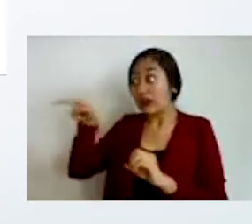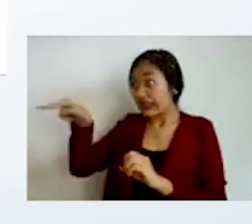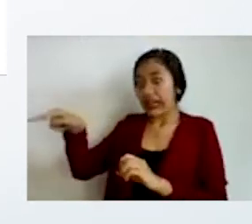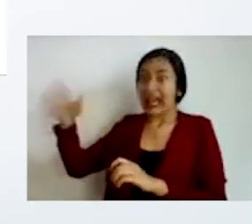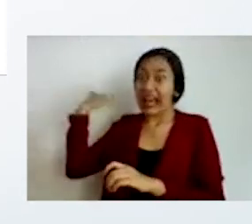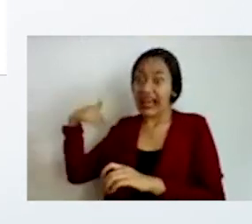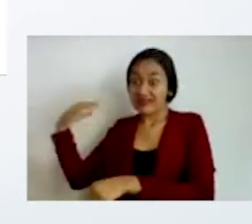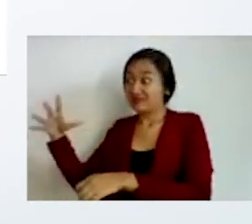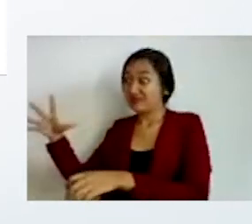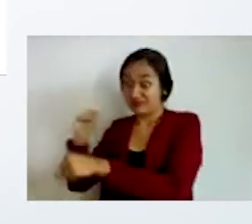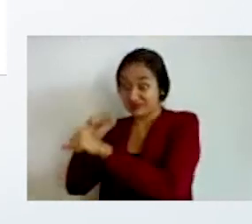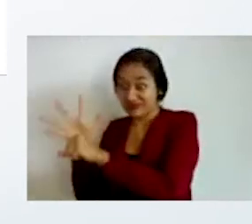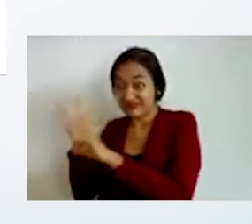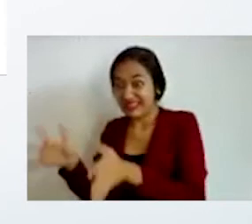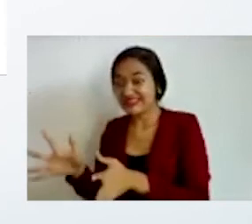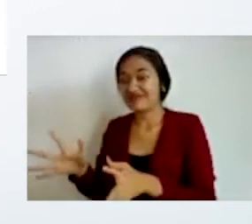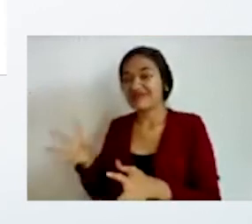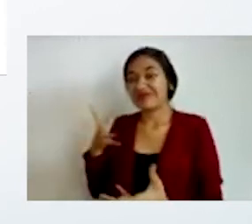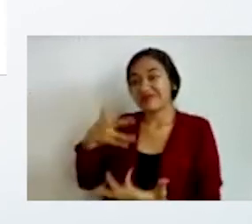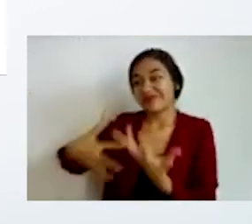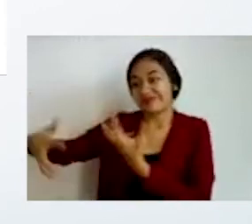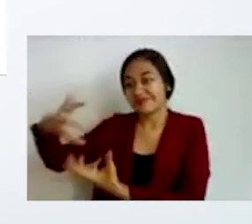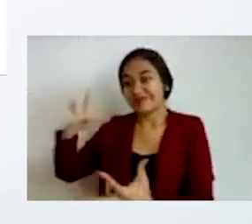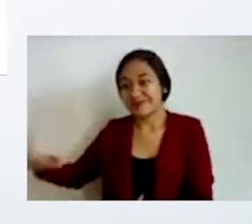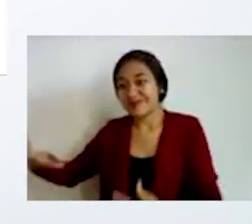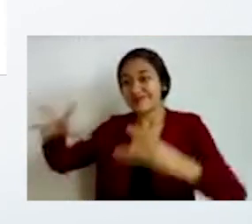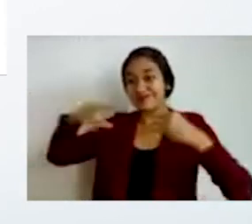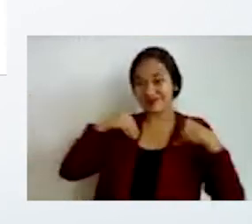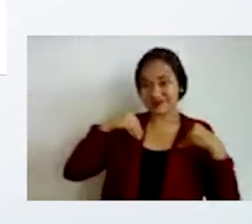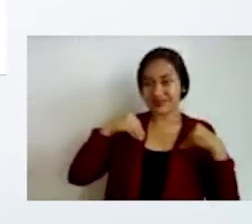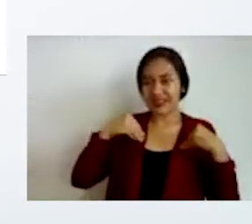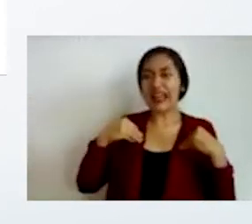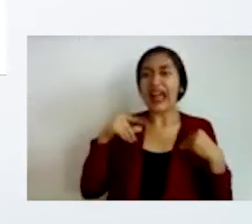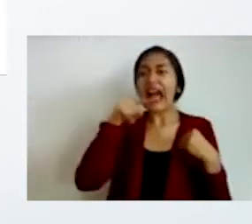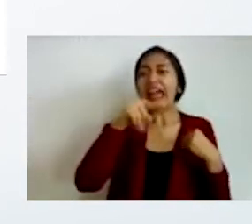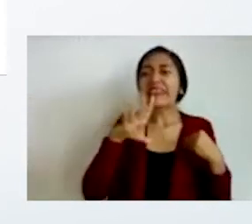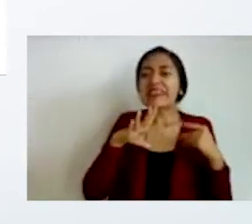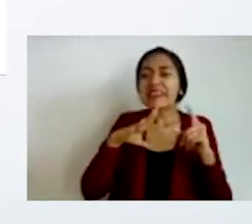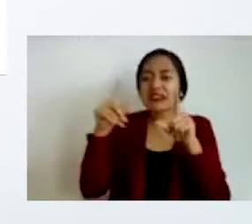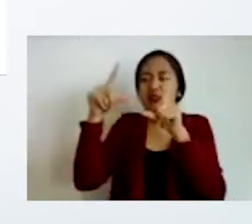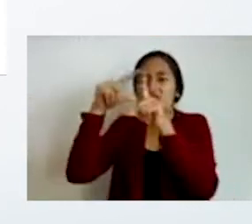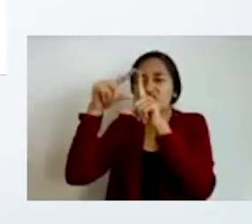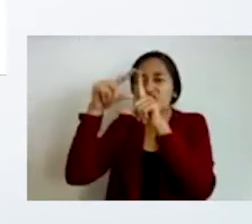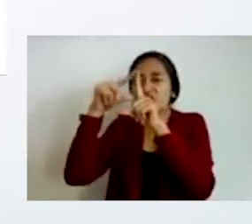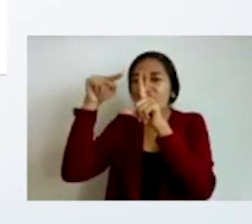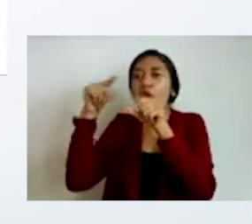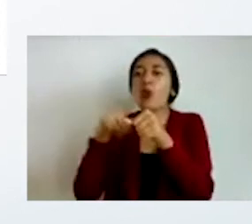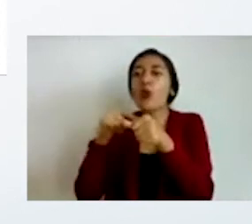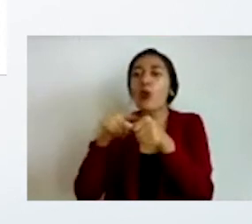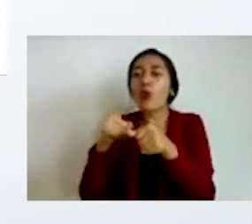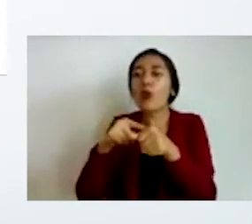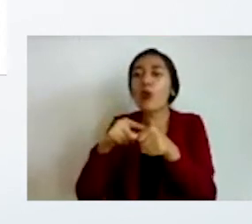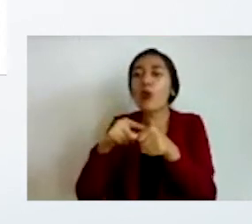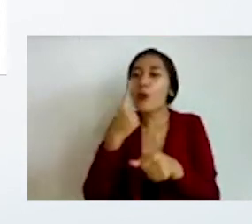azul. Y aparecía una esquinita de color rojo en ese entonces que nos indicaba que esas